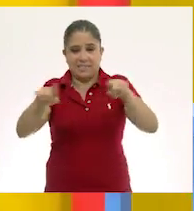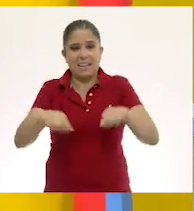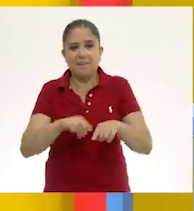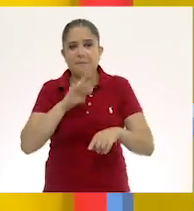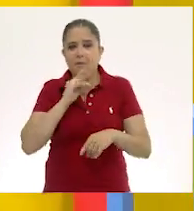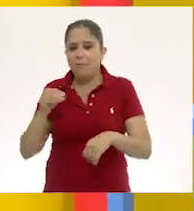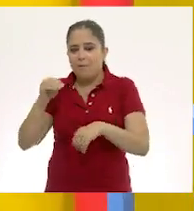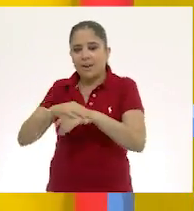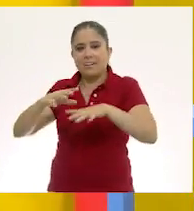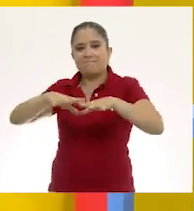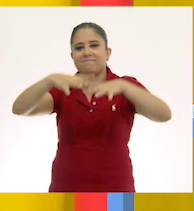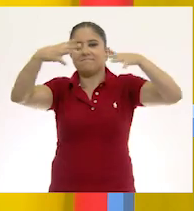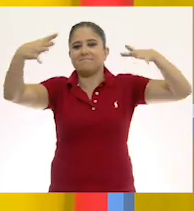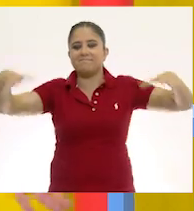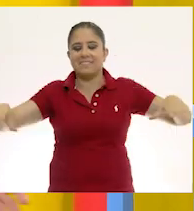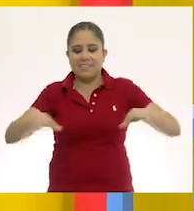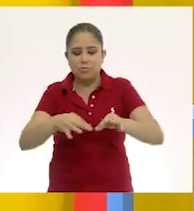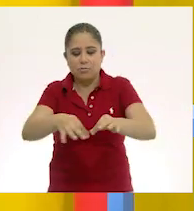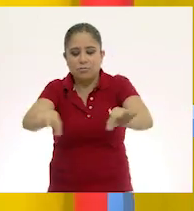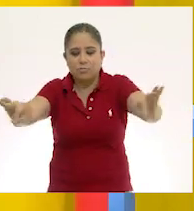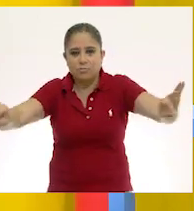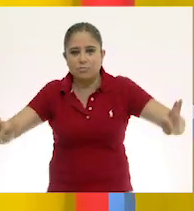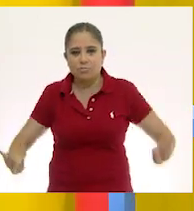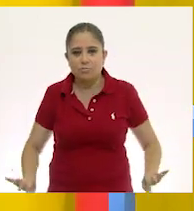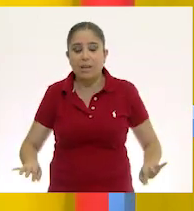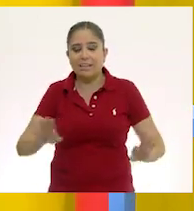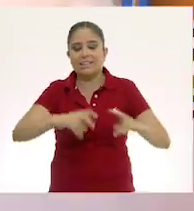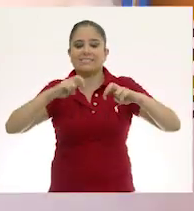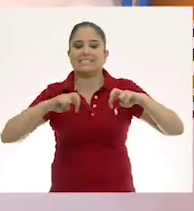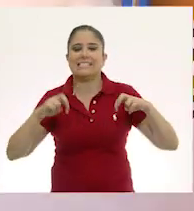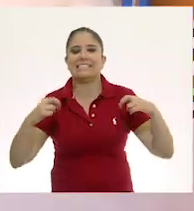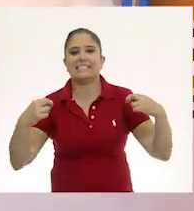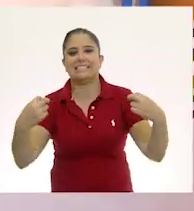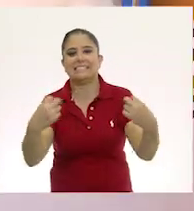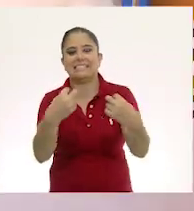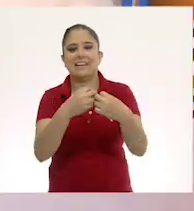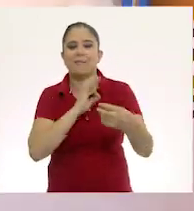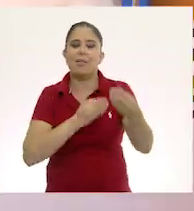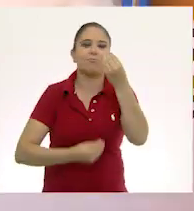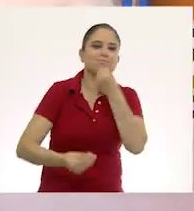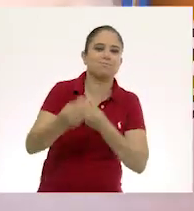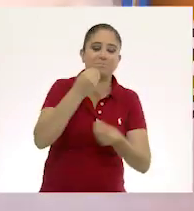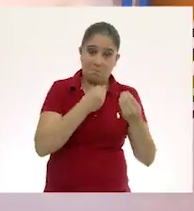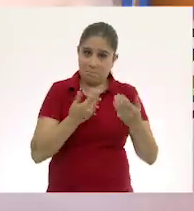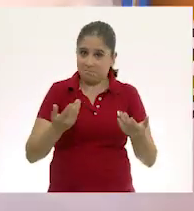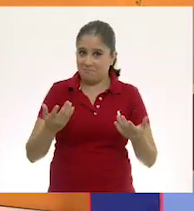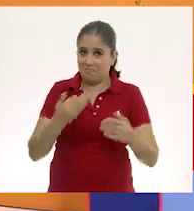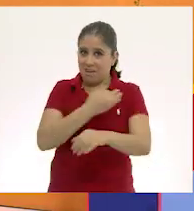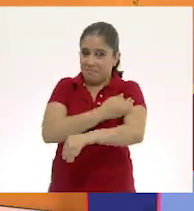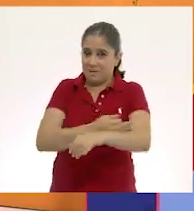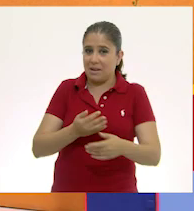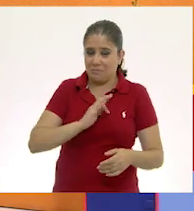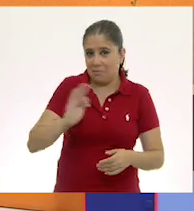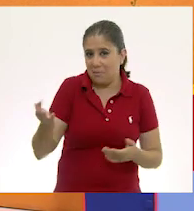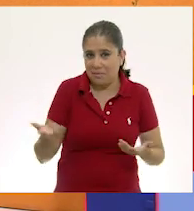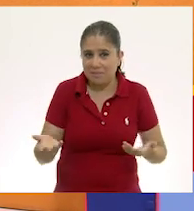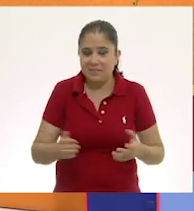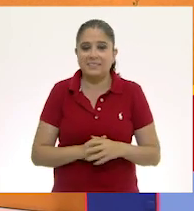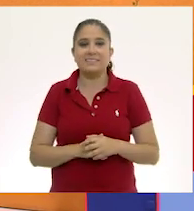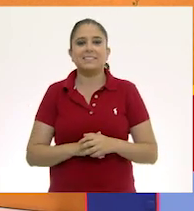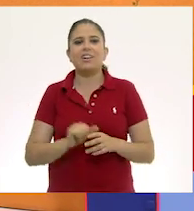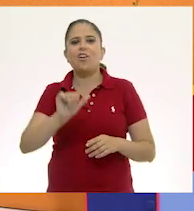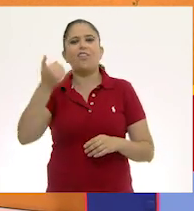ponemos un mantelito y hacemos un picnic dentro de la casa, por ejemplo. Eso puede ser, es una buena idea. ¿Qué otra cosa podría ser? A